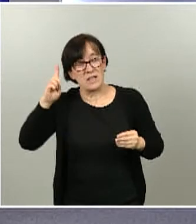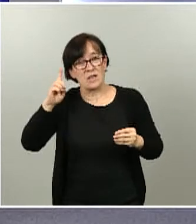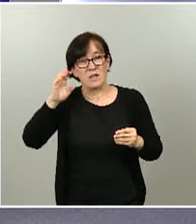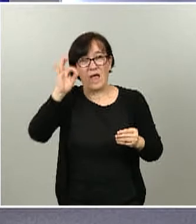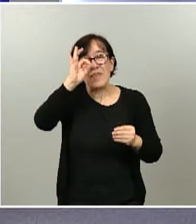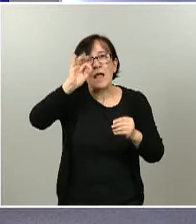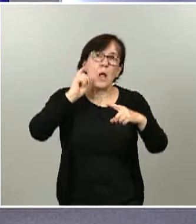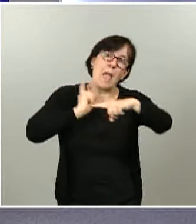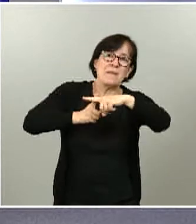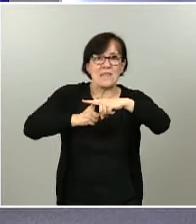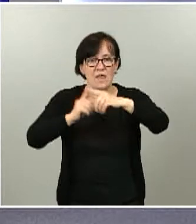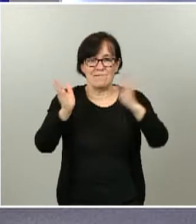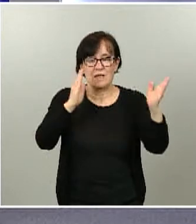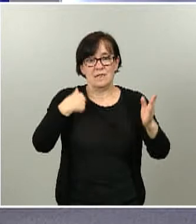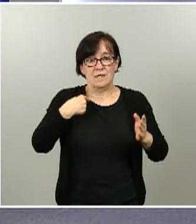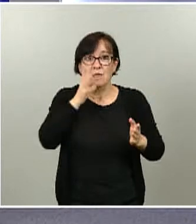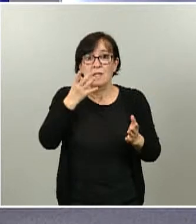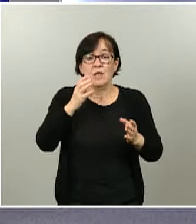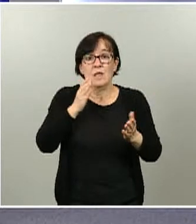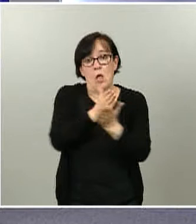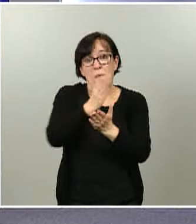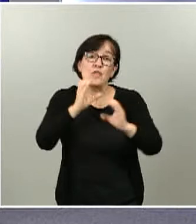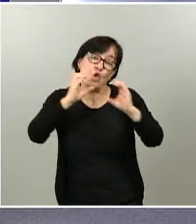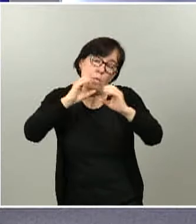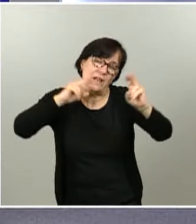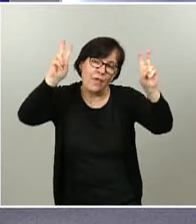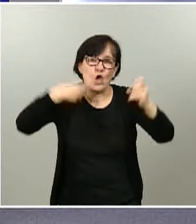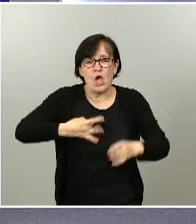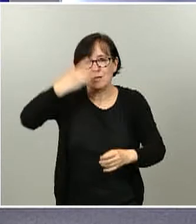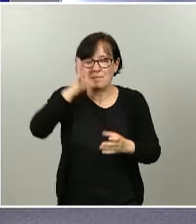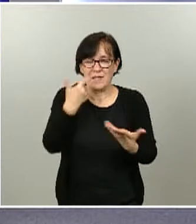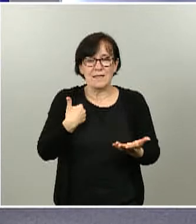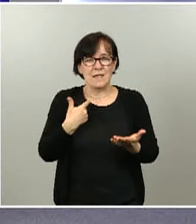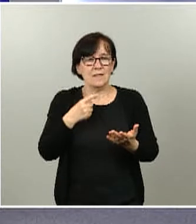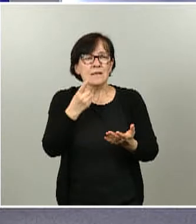los medios de comunicación. Y luego quería varias aclaraciones a la ministra portavoz.